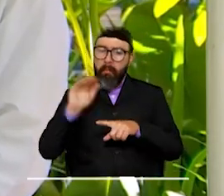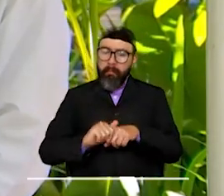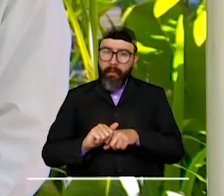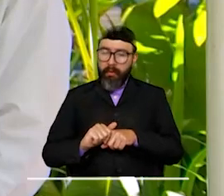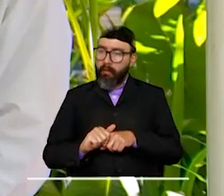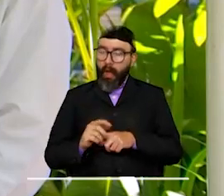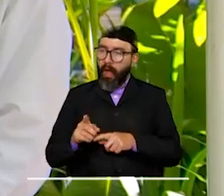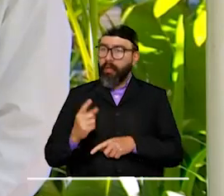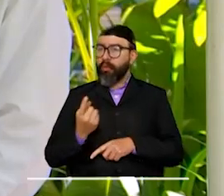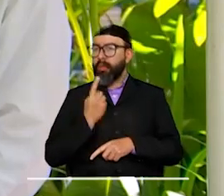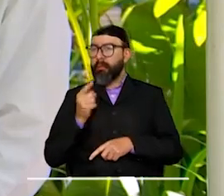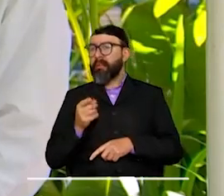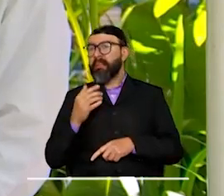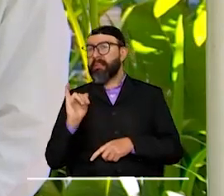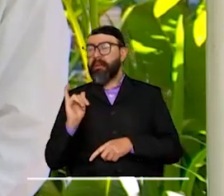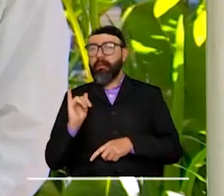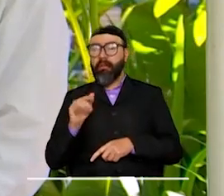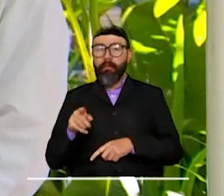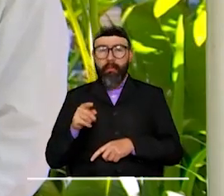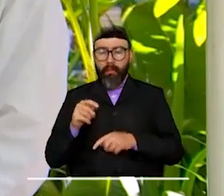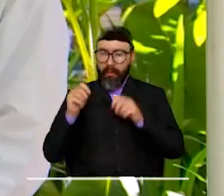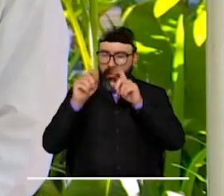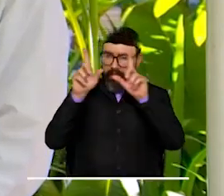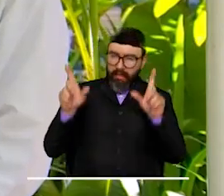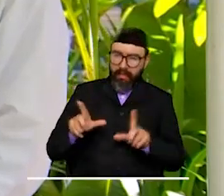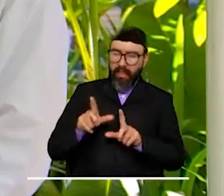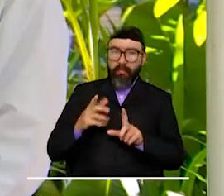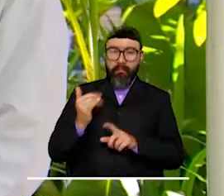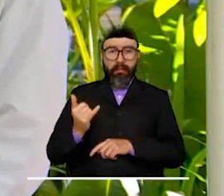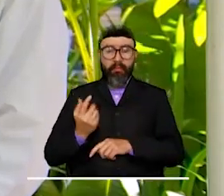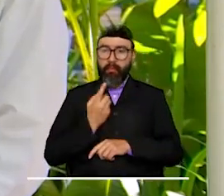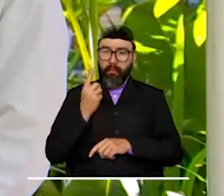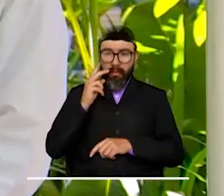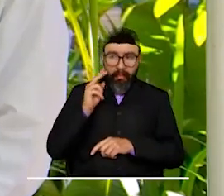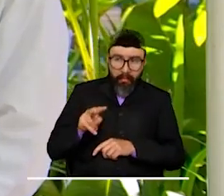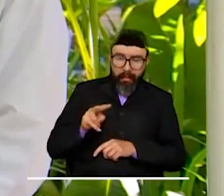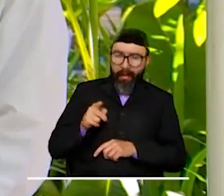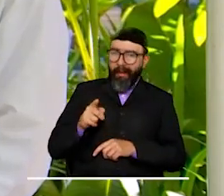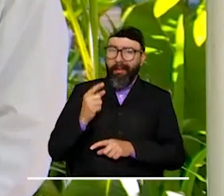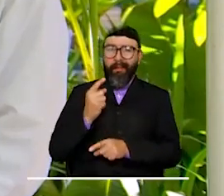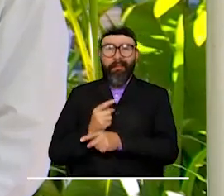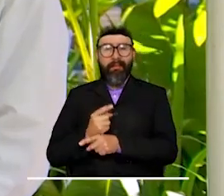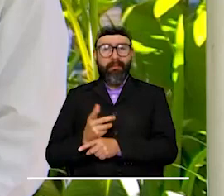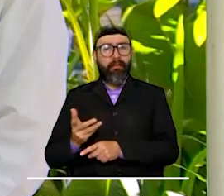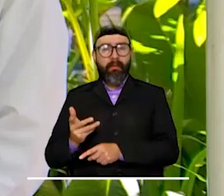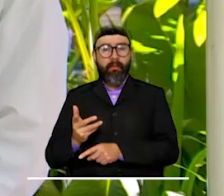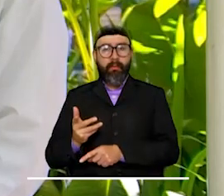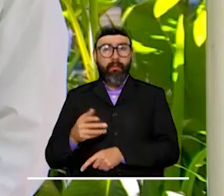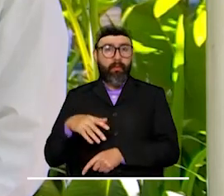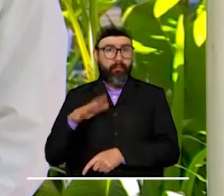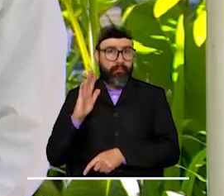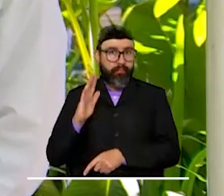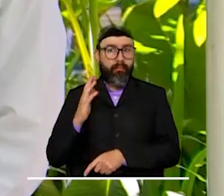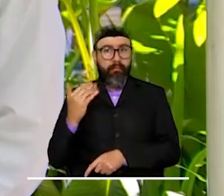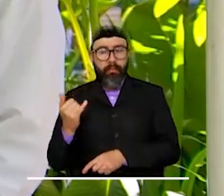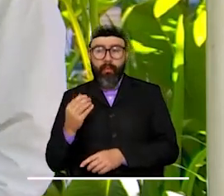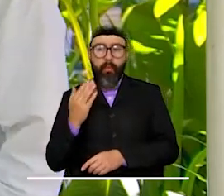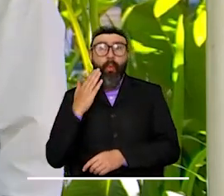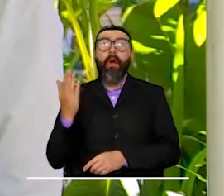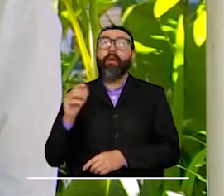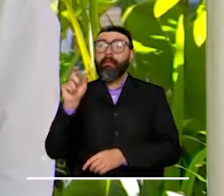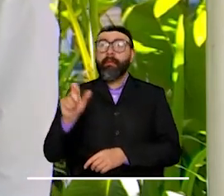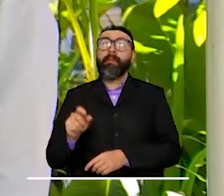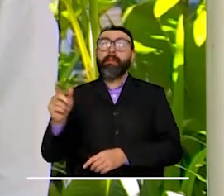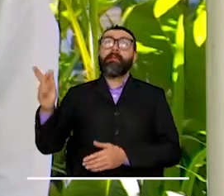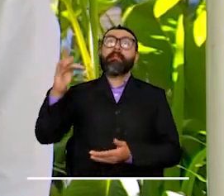un motivo de consulta nada más y un examen para ver solamente lo que yo pienso de ese motivo de consulta? No, quién sabe cuándo vuelve ese paciente otra